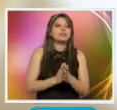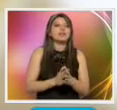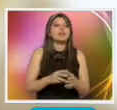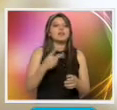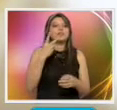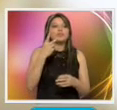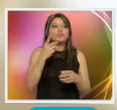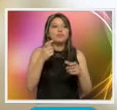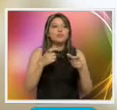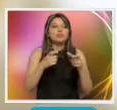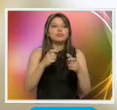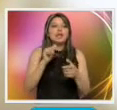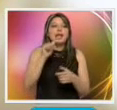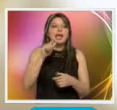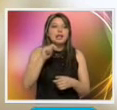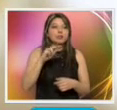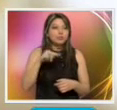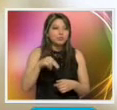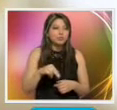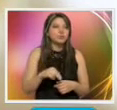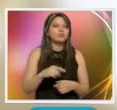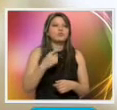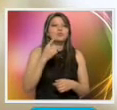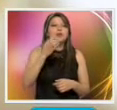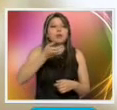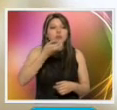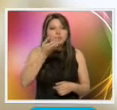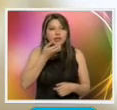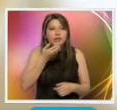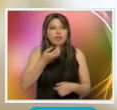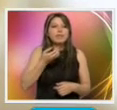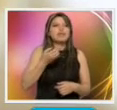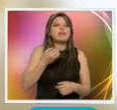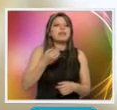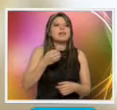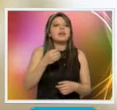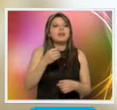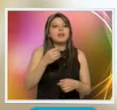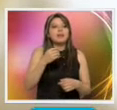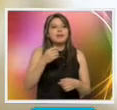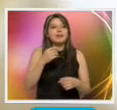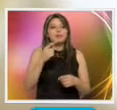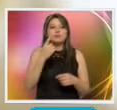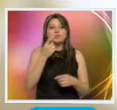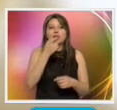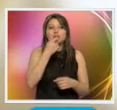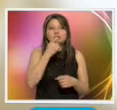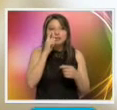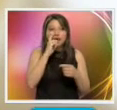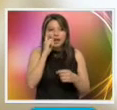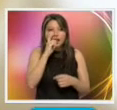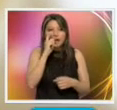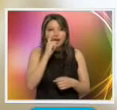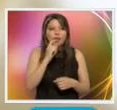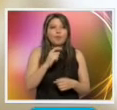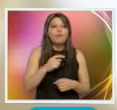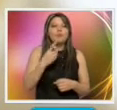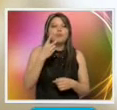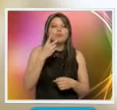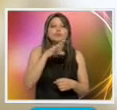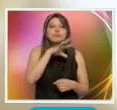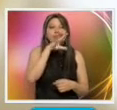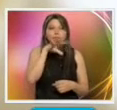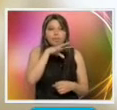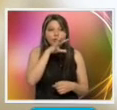de atún en agua, una cucharada de aceite de oliva, un diente de ajo, media cebolla morada, 2 pimiento morrón,